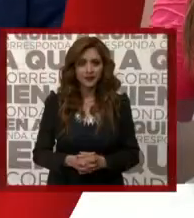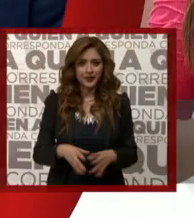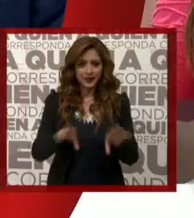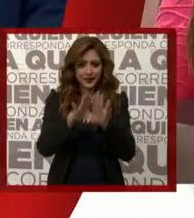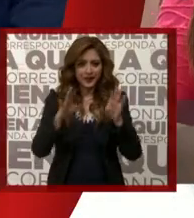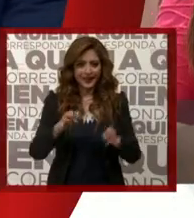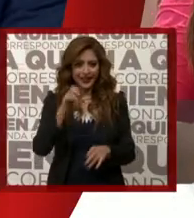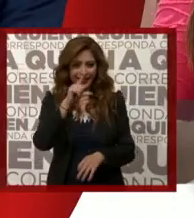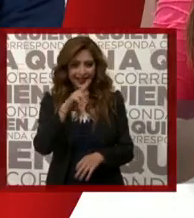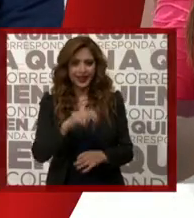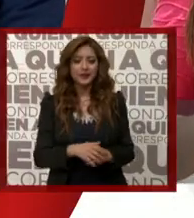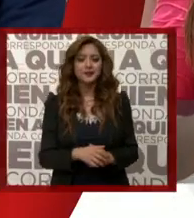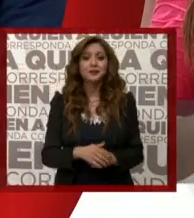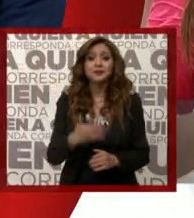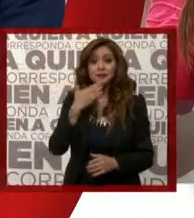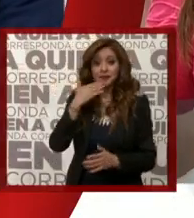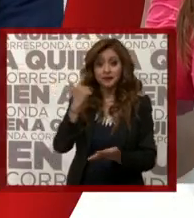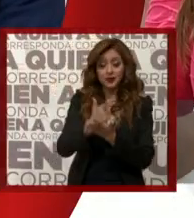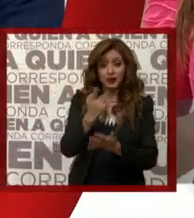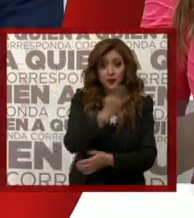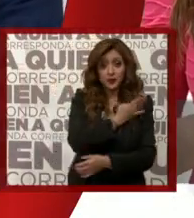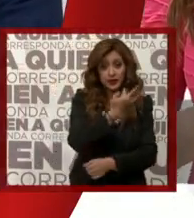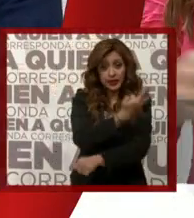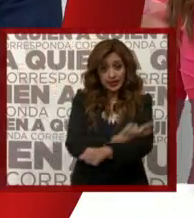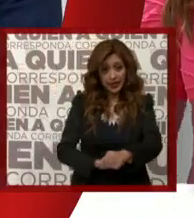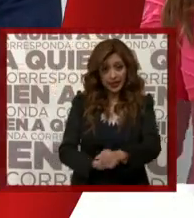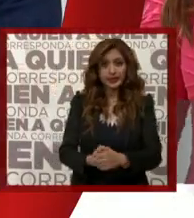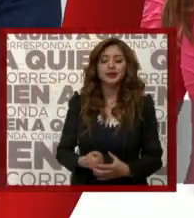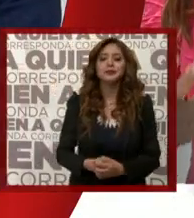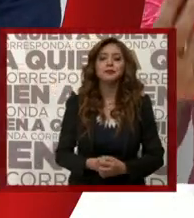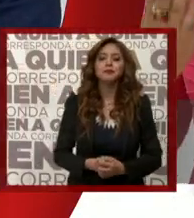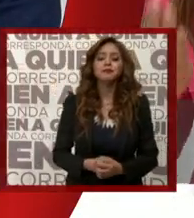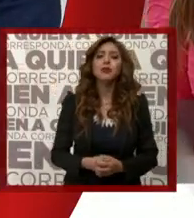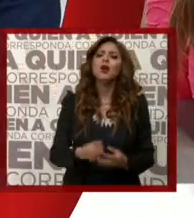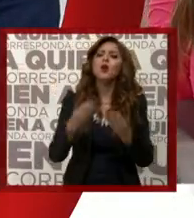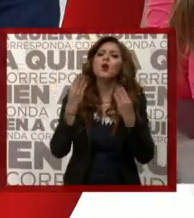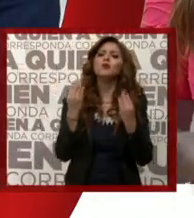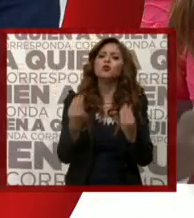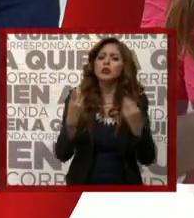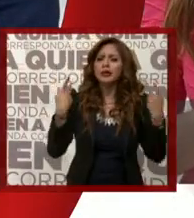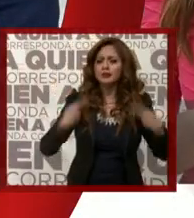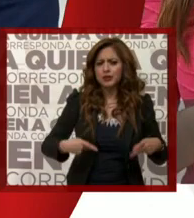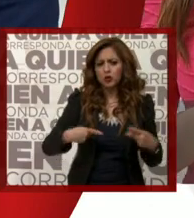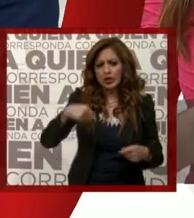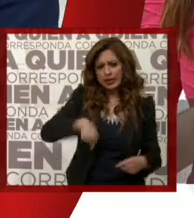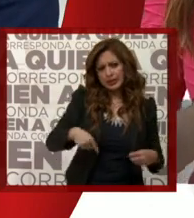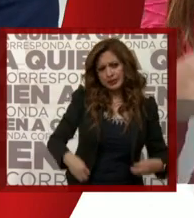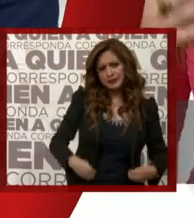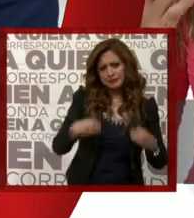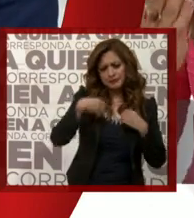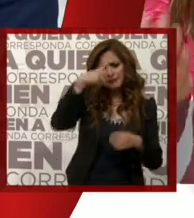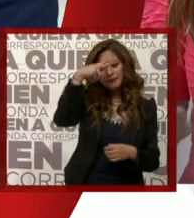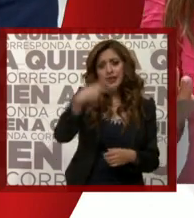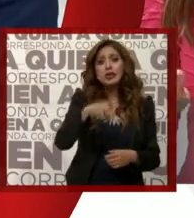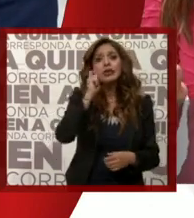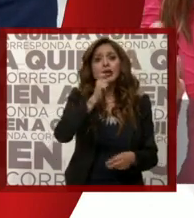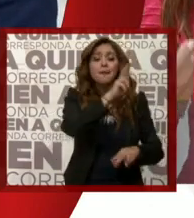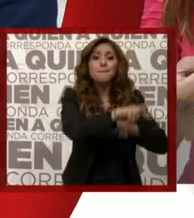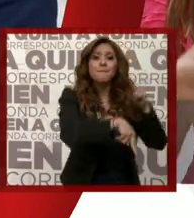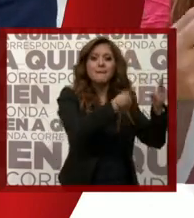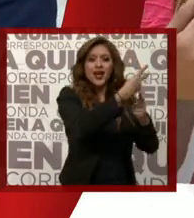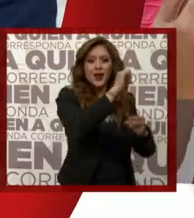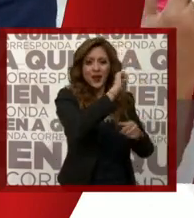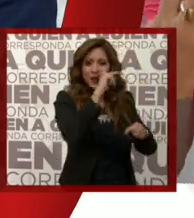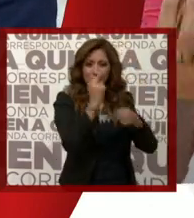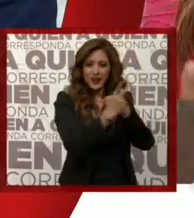¿Cómo estás, Dina? Muy bien, señor Garralda, muy buenas tardes. Buenas tardes. Actualmente miles y miles de mexicanos, señor Garralda, bueno, cruzan la frontera con la